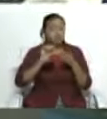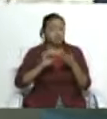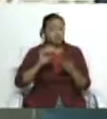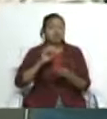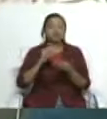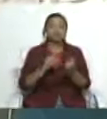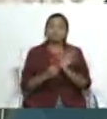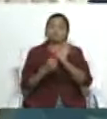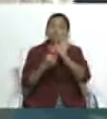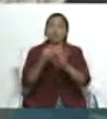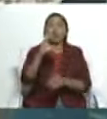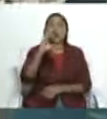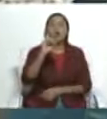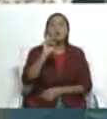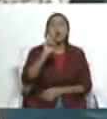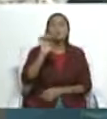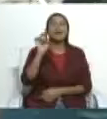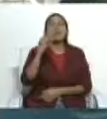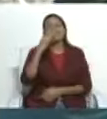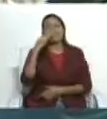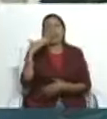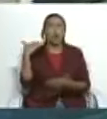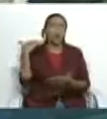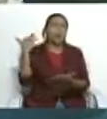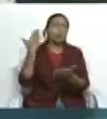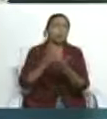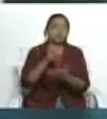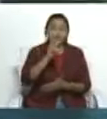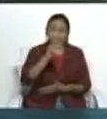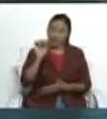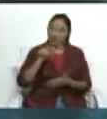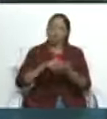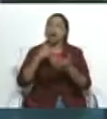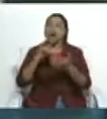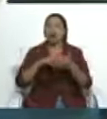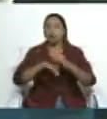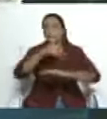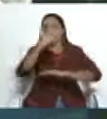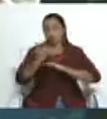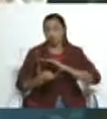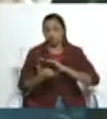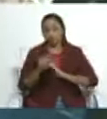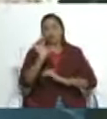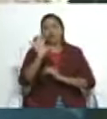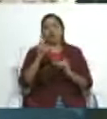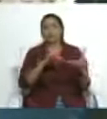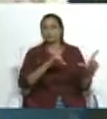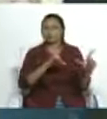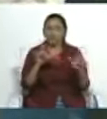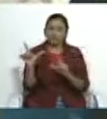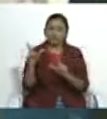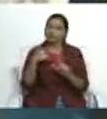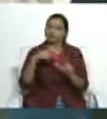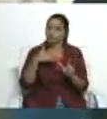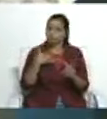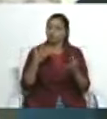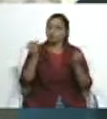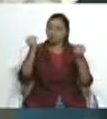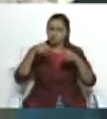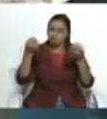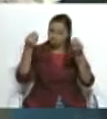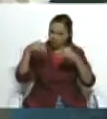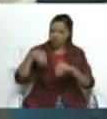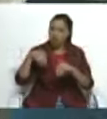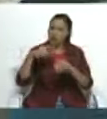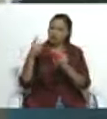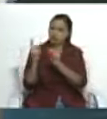que realmente representa un proyecto de país y que estamos dispuestos a lograr conciliar a nuestra